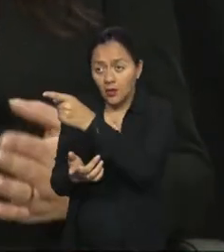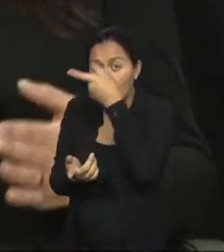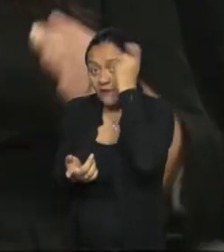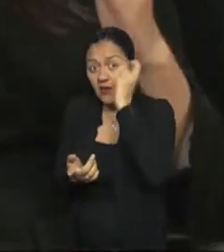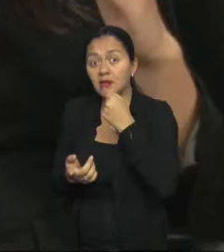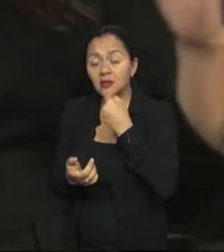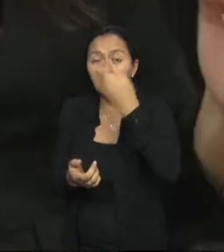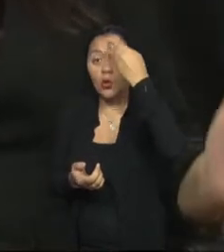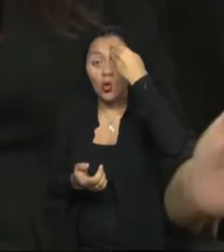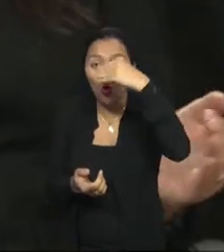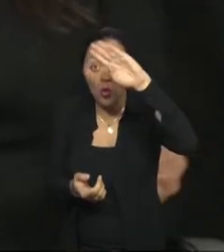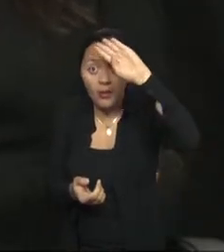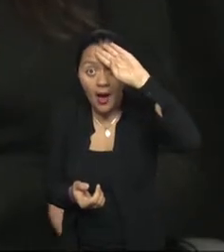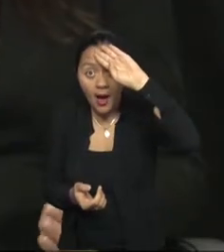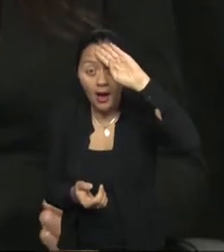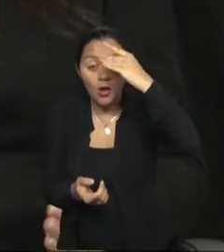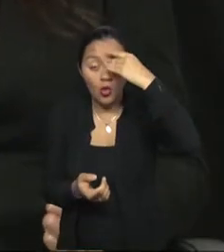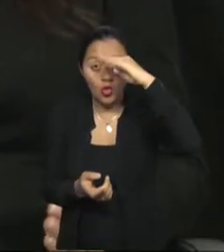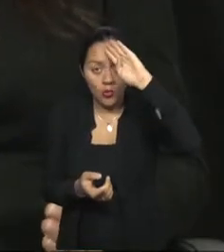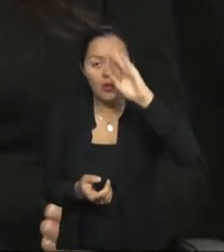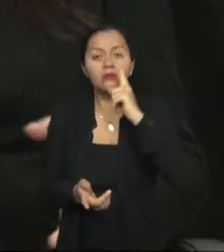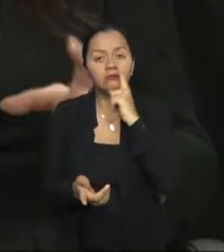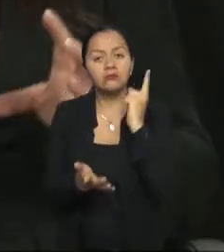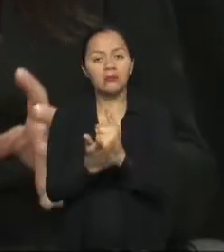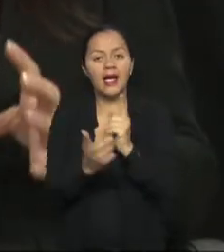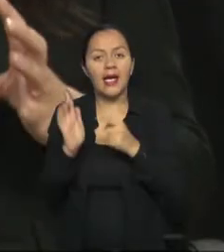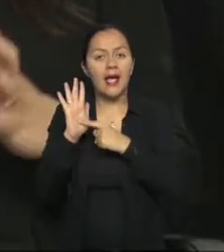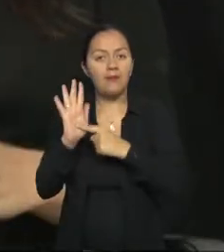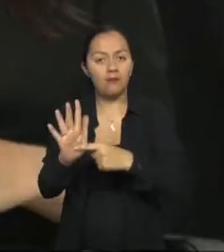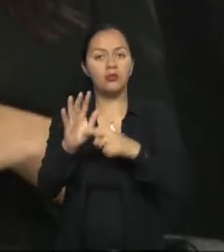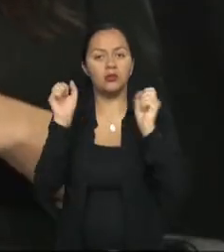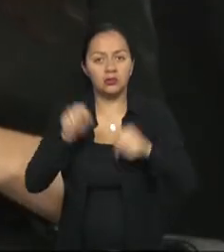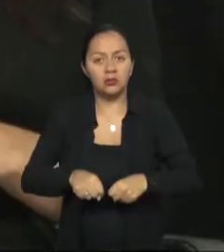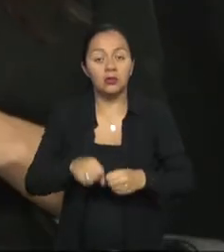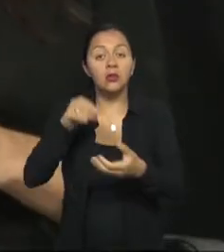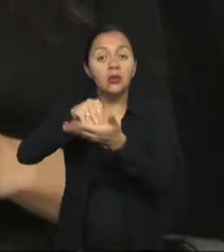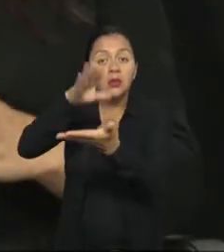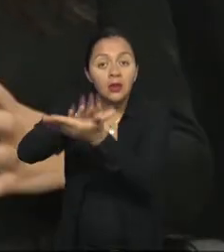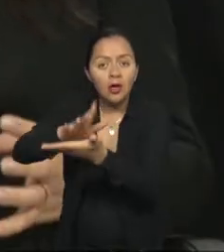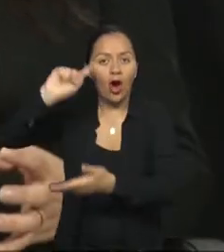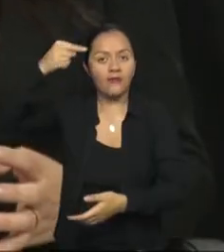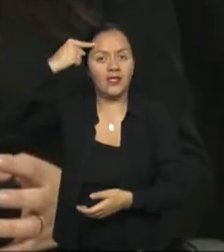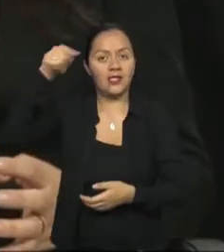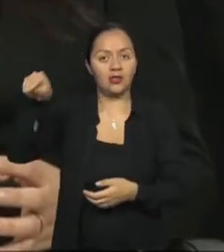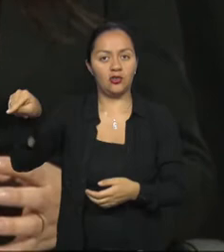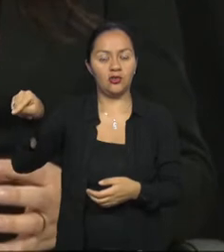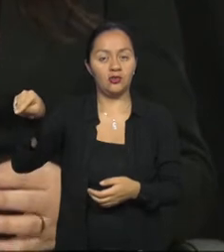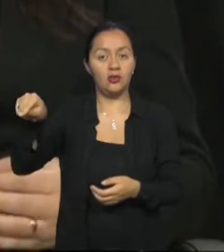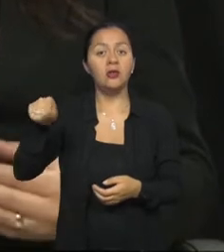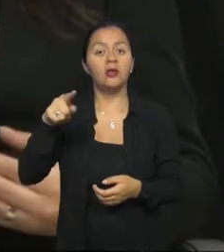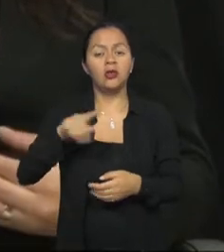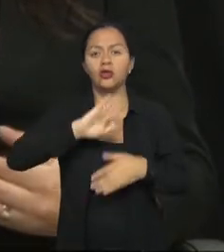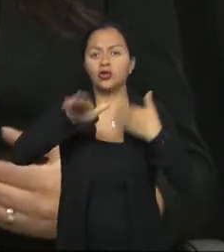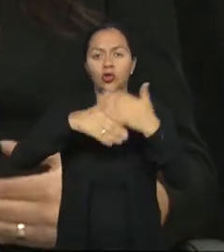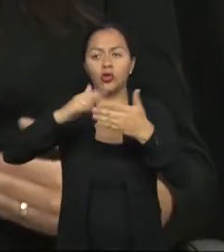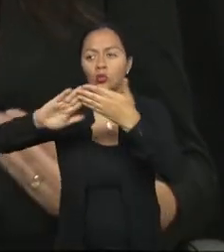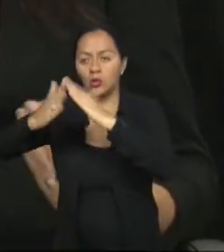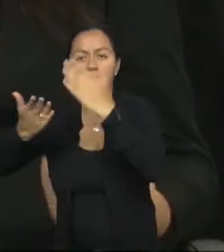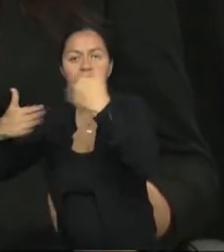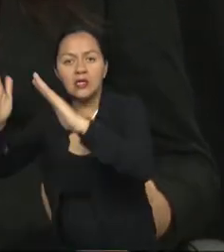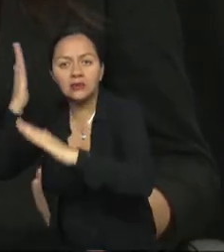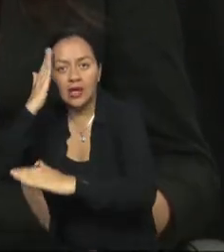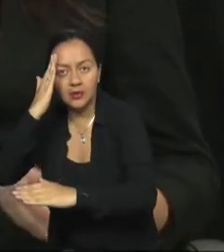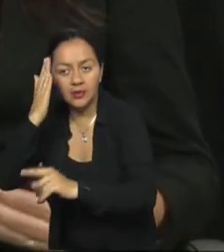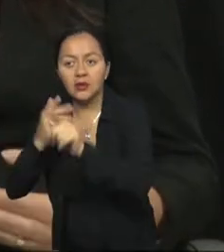el gobierno ha implantado ya este RBC. Todas las comunidades están muy bien organizadas, todas las familias